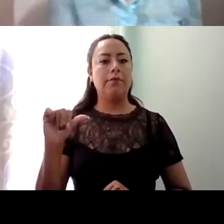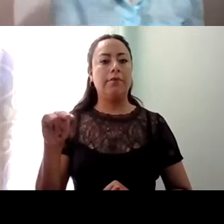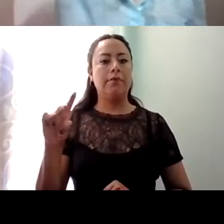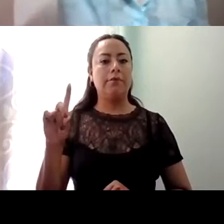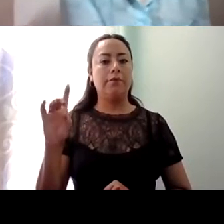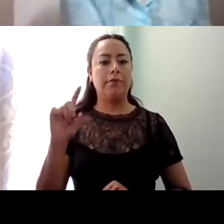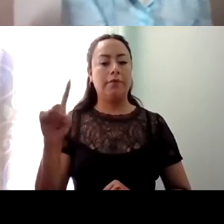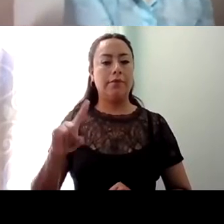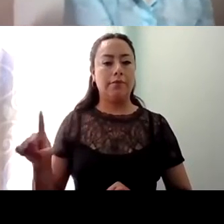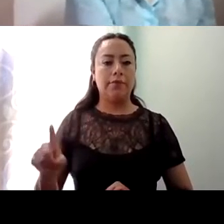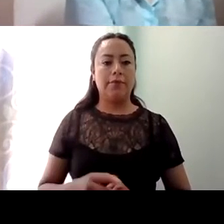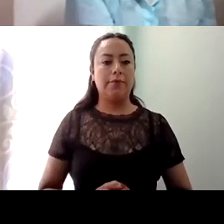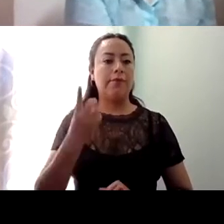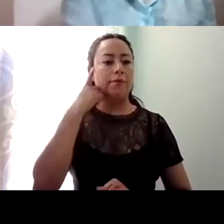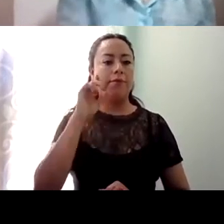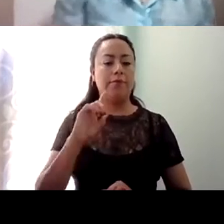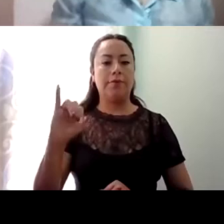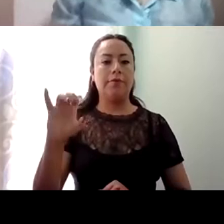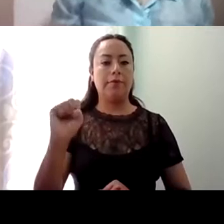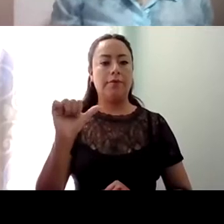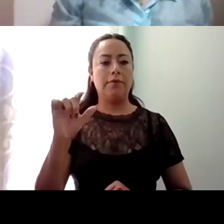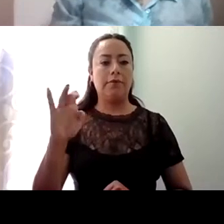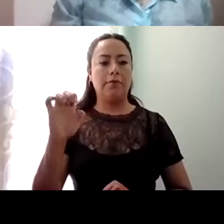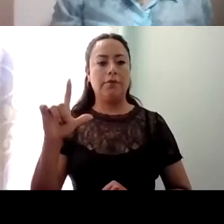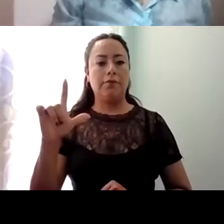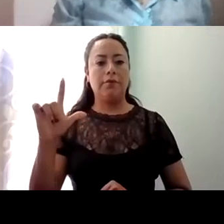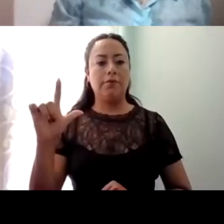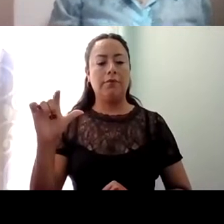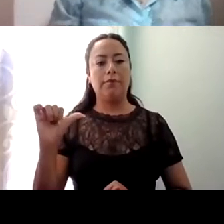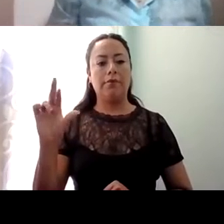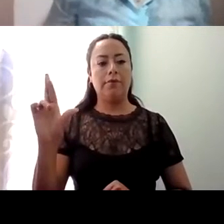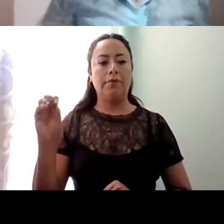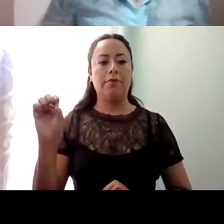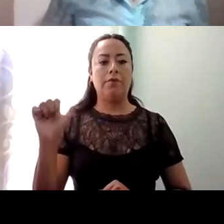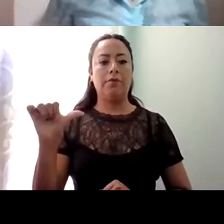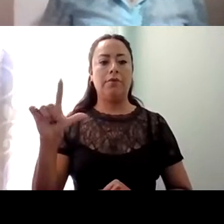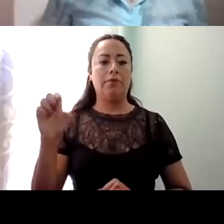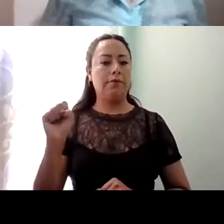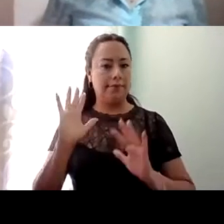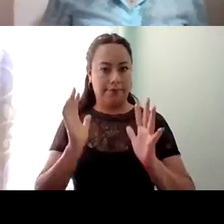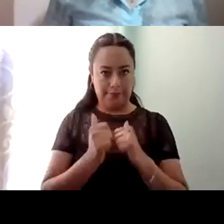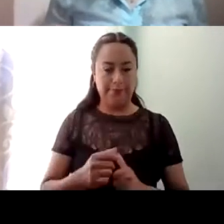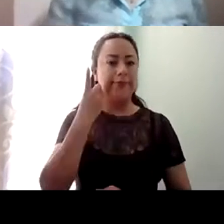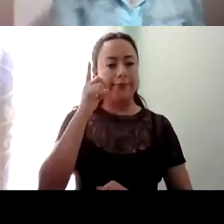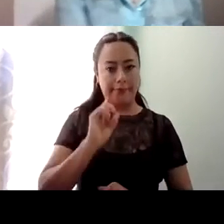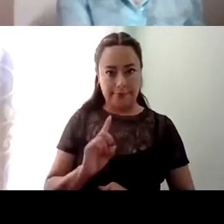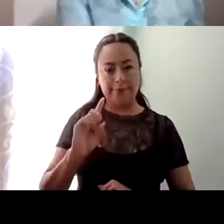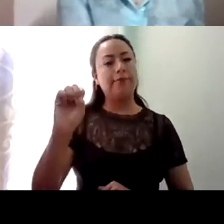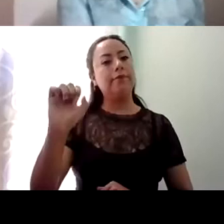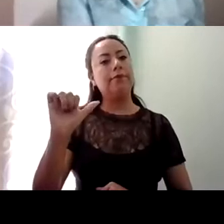Diputada Isabela Rosales Herrera. Isabela Rosales, presente. Diputada Margarita Saldaña, la de la voz,